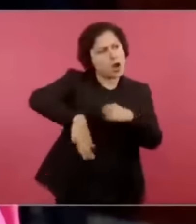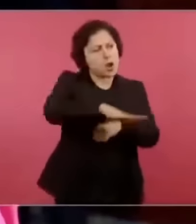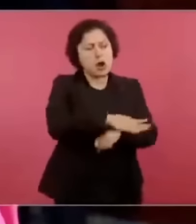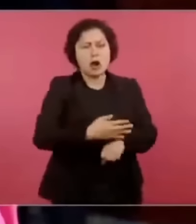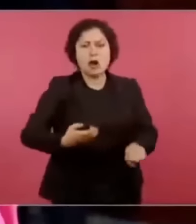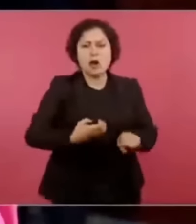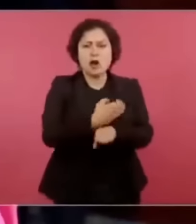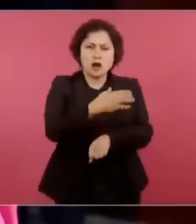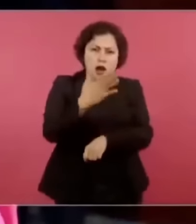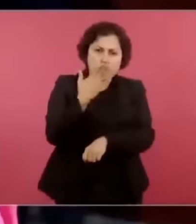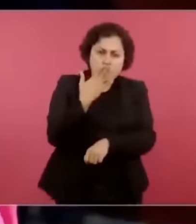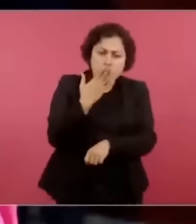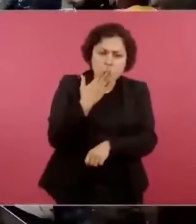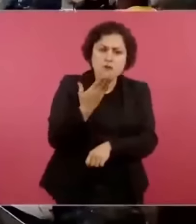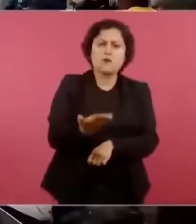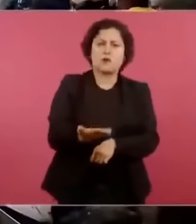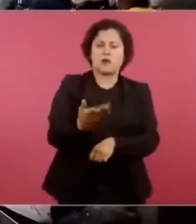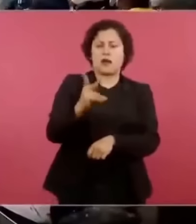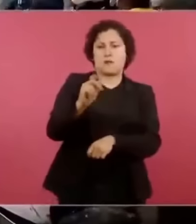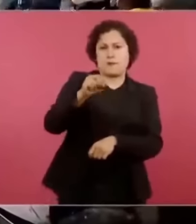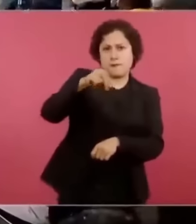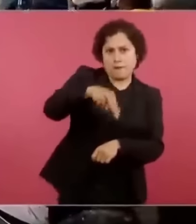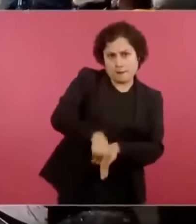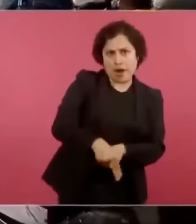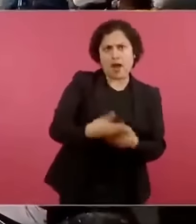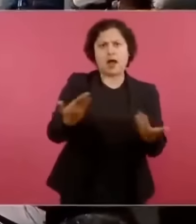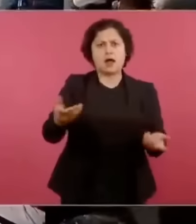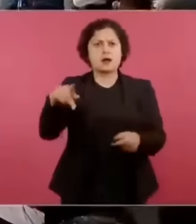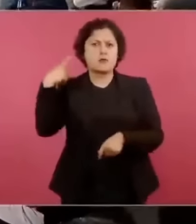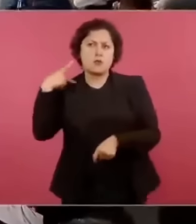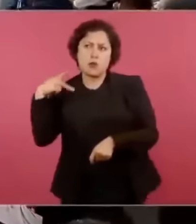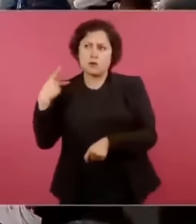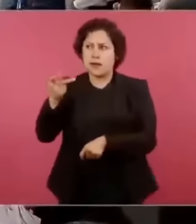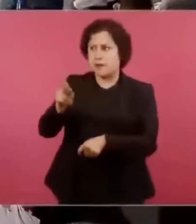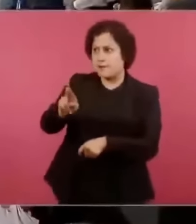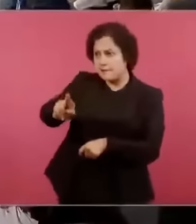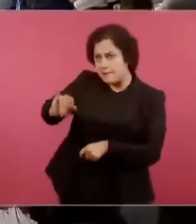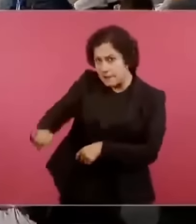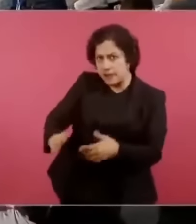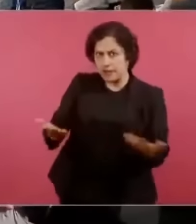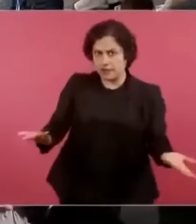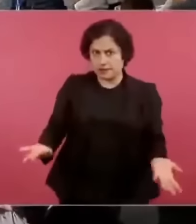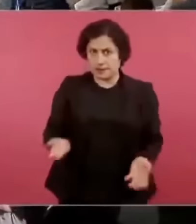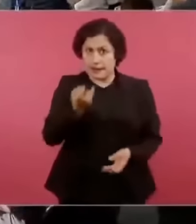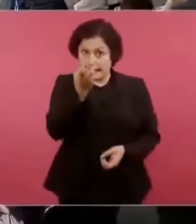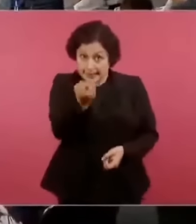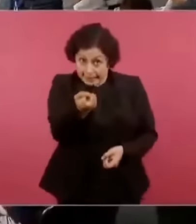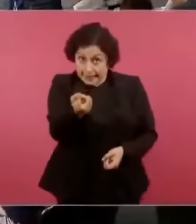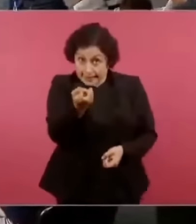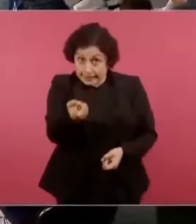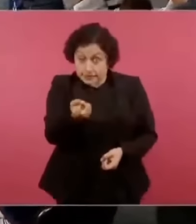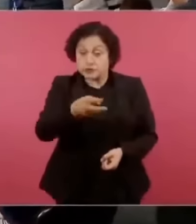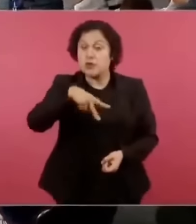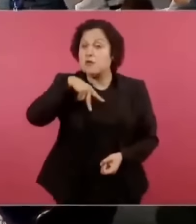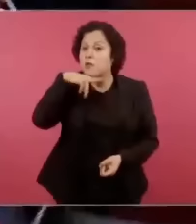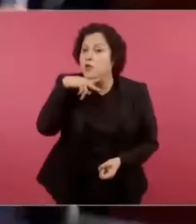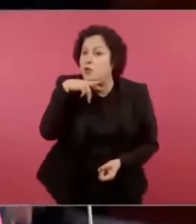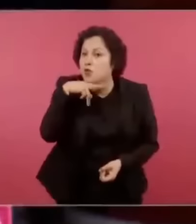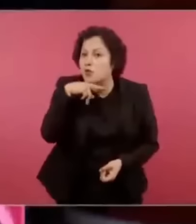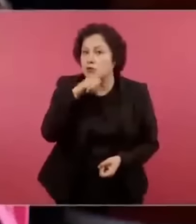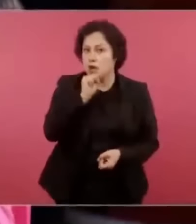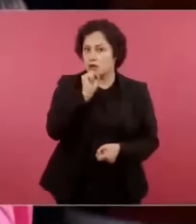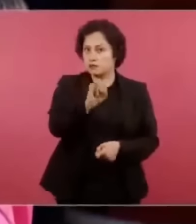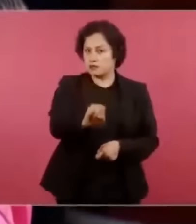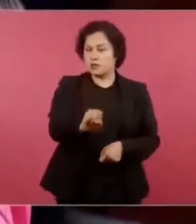priistas en Puebla. Sí, sí, sí. O sea, ¿cómo? Yo tengo Si esa es una preocupación. O sea, sí es cierto que el PRI y el